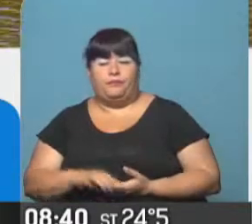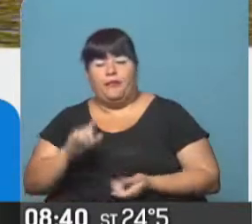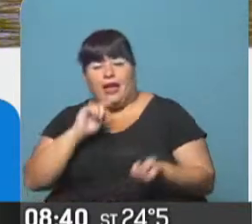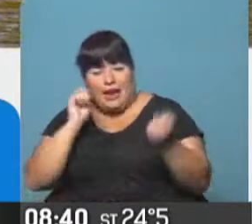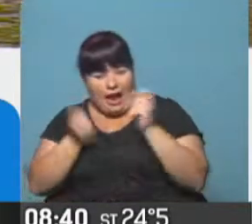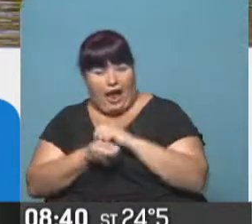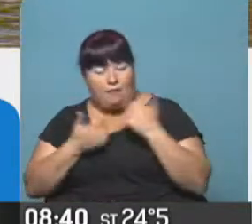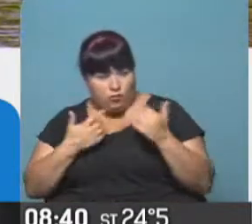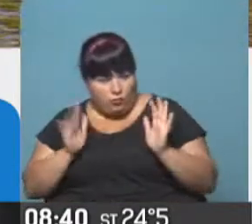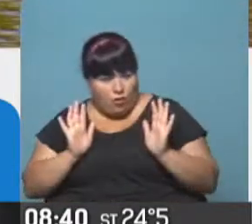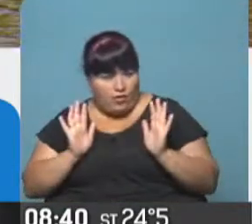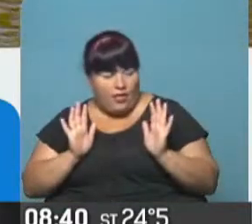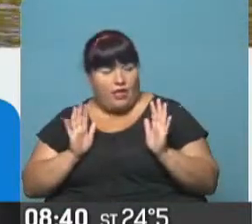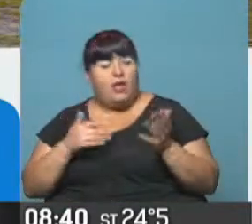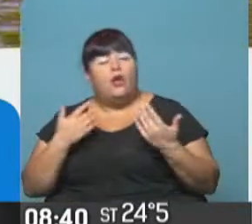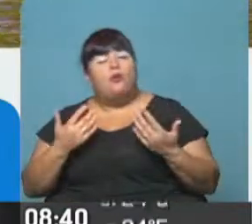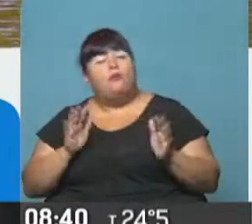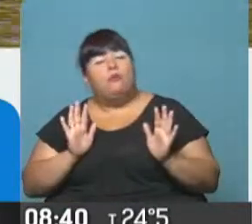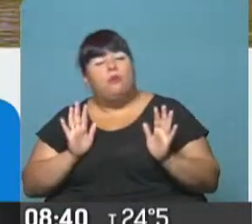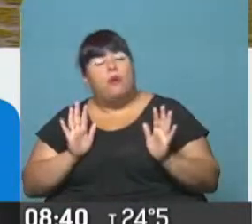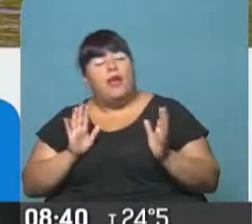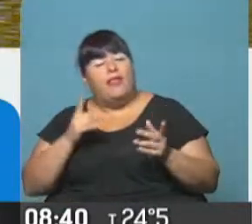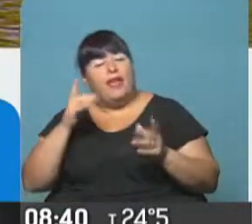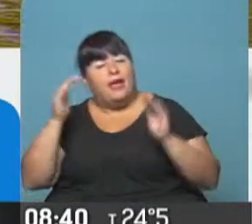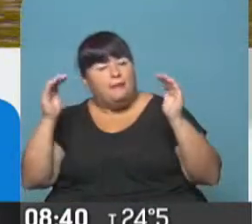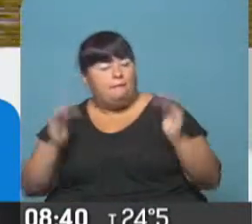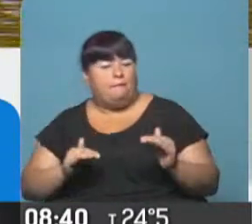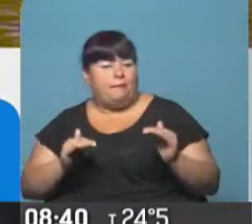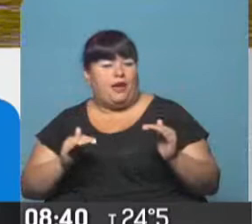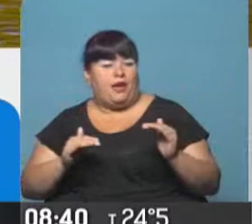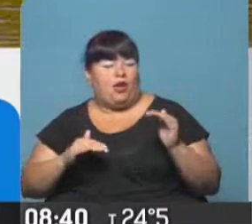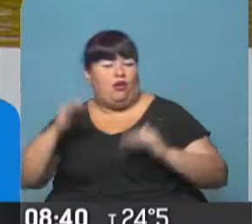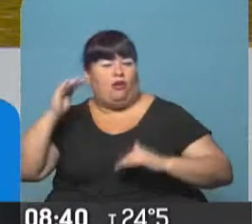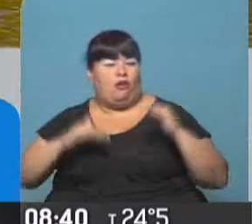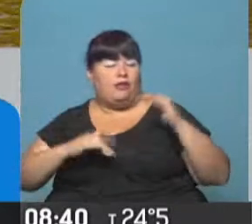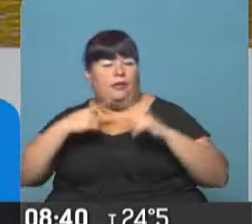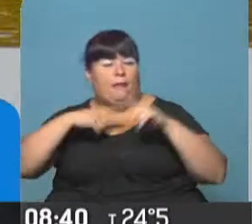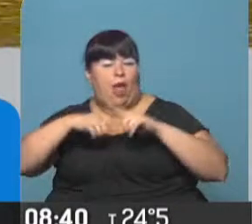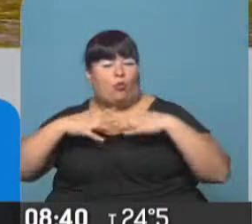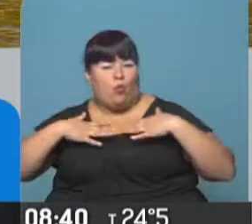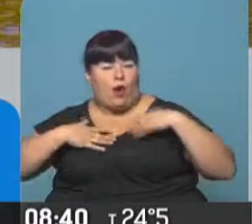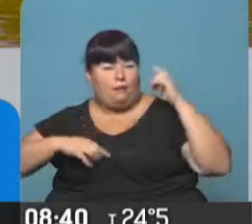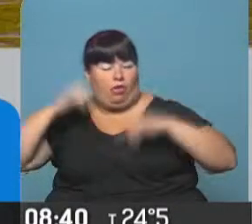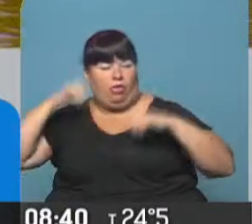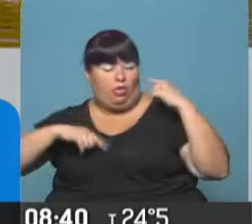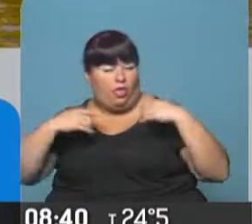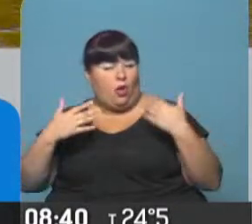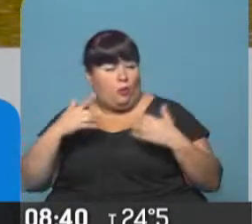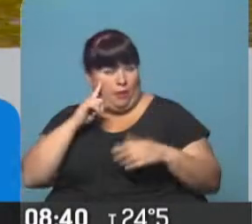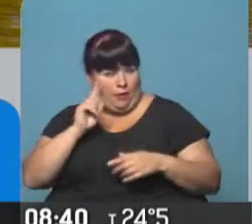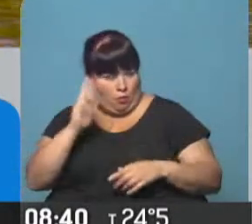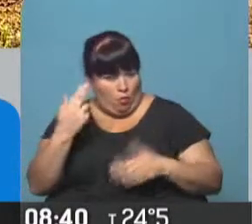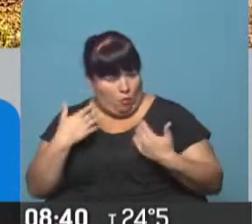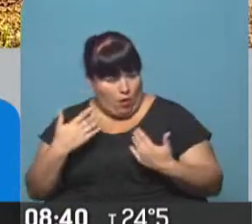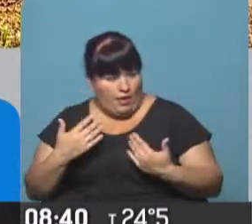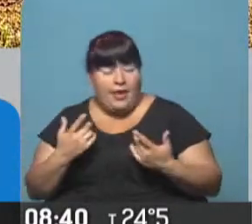revertir, se puede llegar a desregular el centro de la temperatura que está en el bulbo raquídeo y puede ser mortal eso.